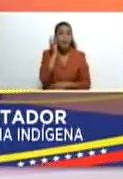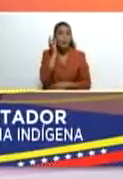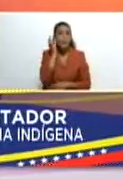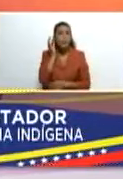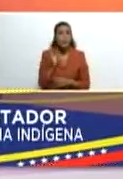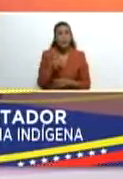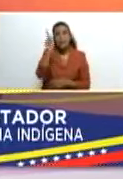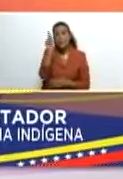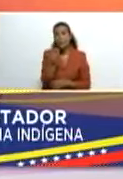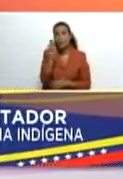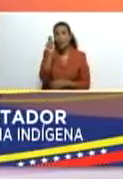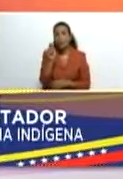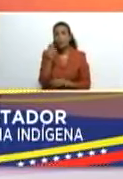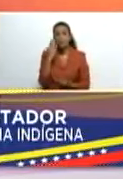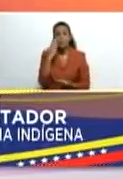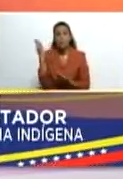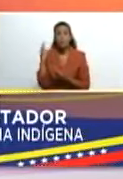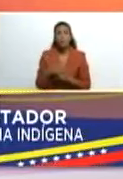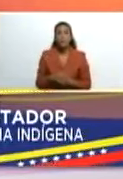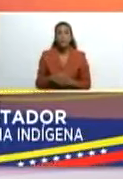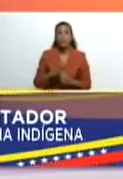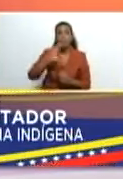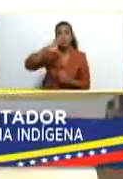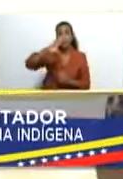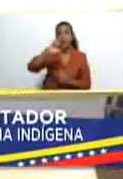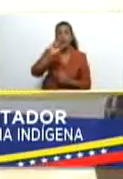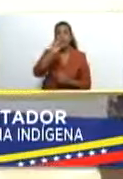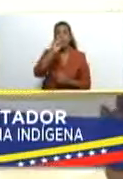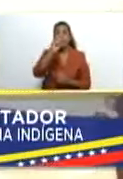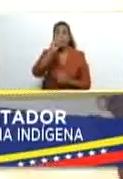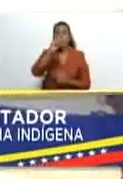Casimira Monasterios, Casimira.